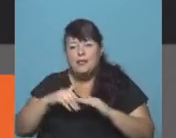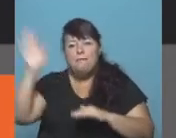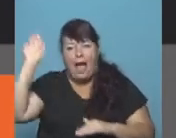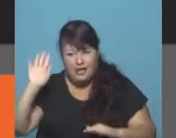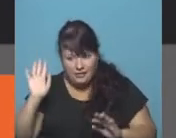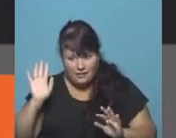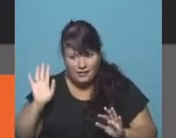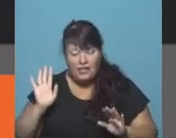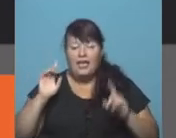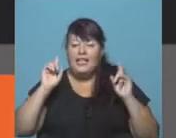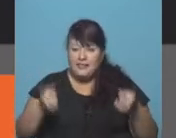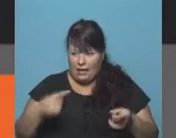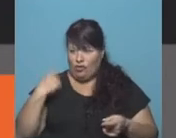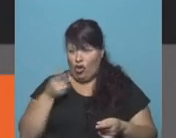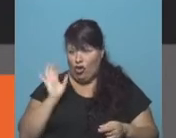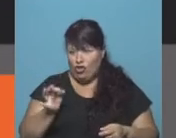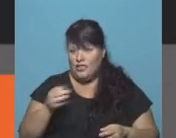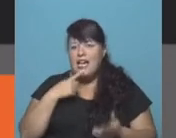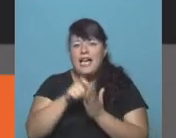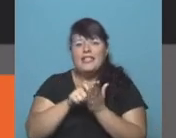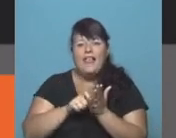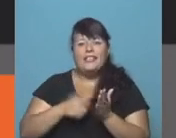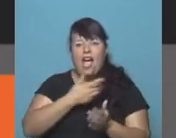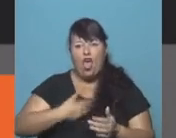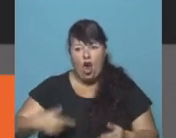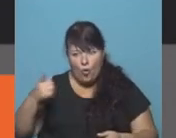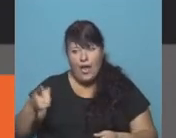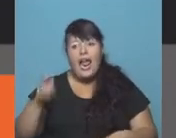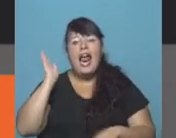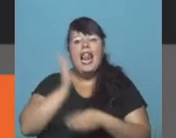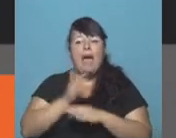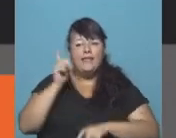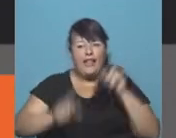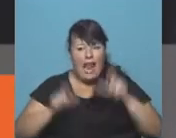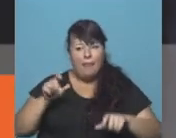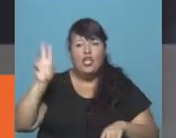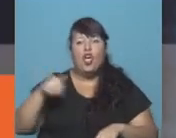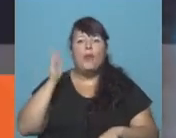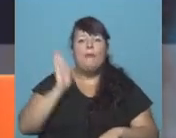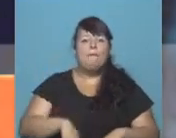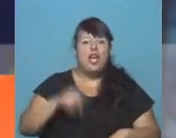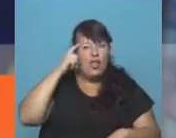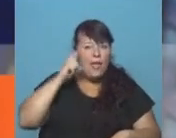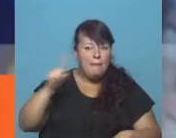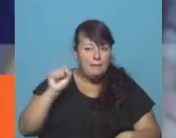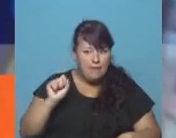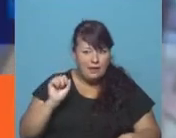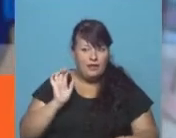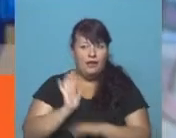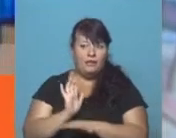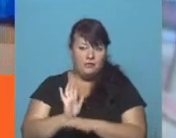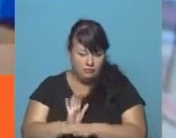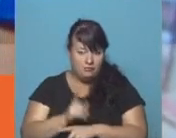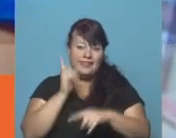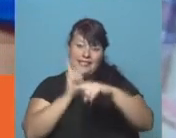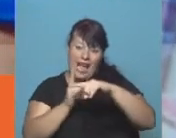sí y también todos sabemos por qué dicen las estadísticas oficiales que la mitad de la población está cobrando menos de 10 mil pesos con lo cual aún